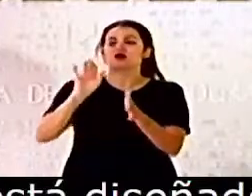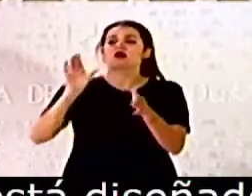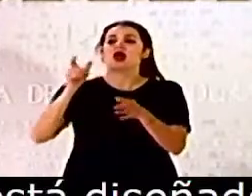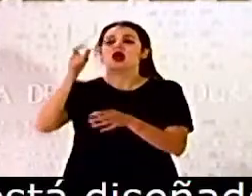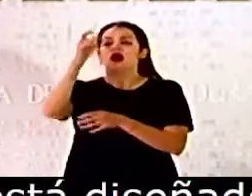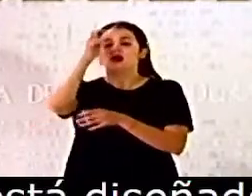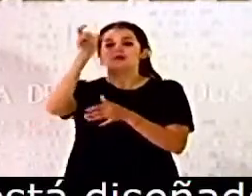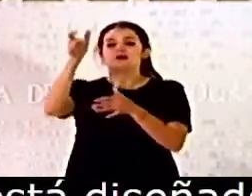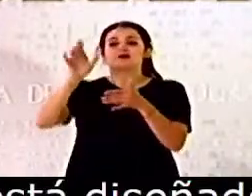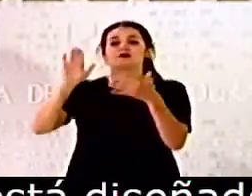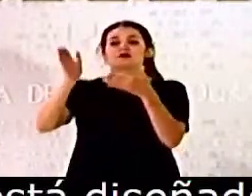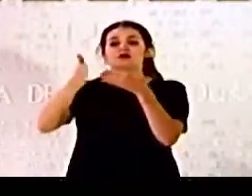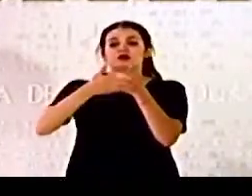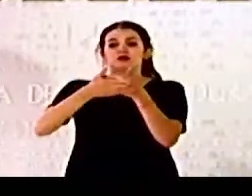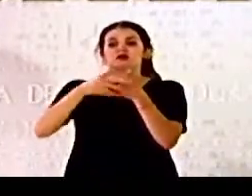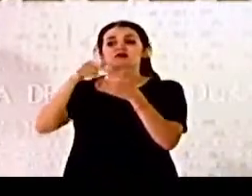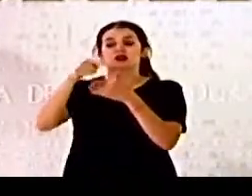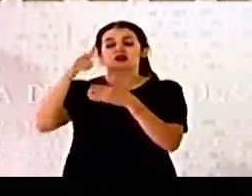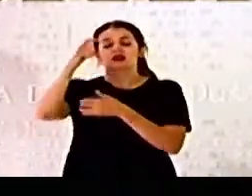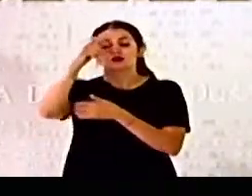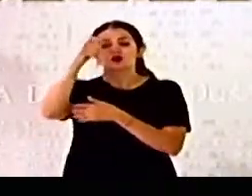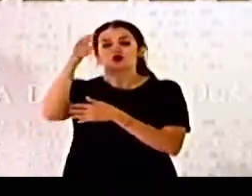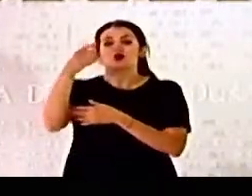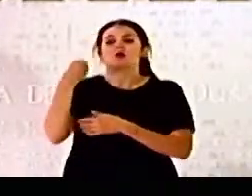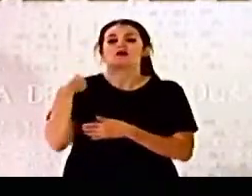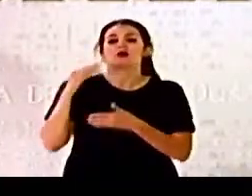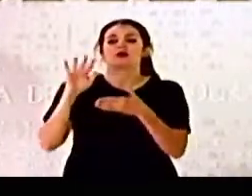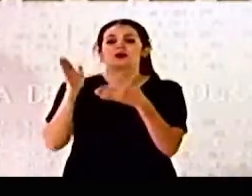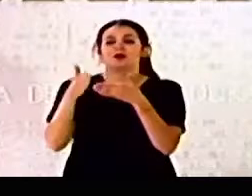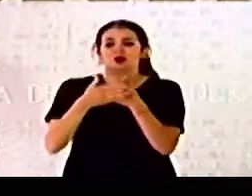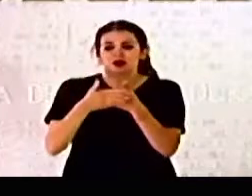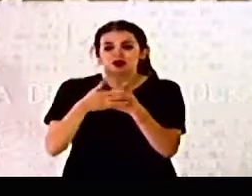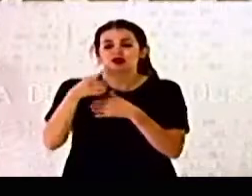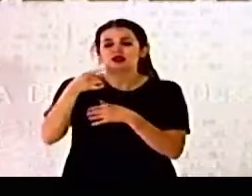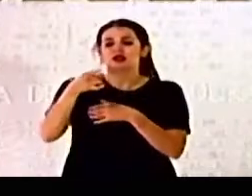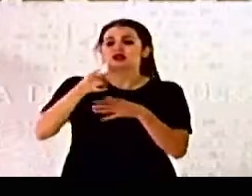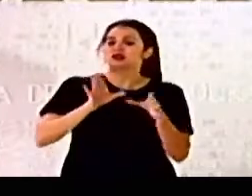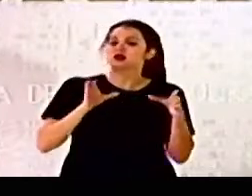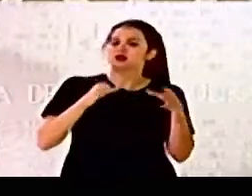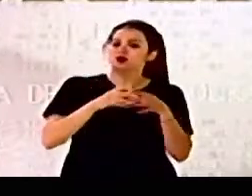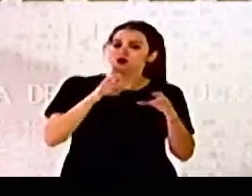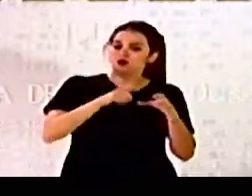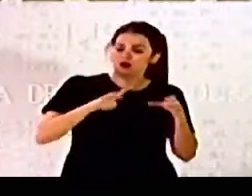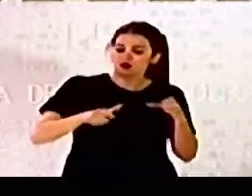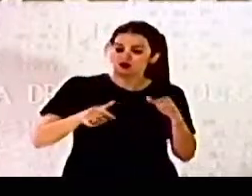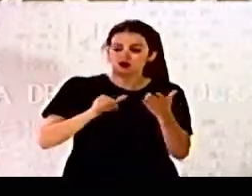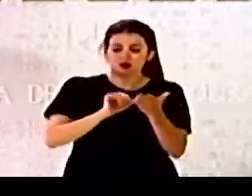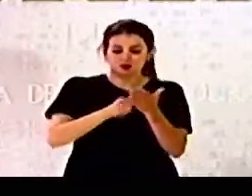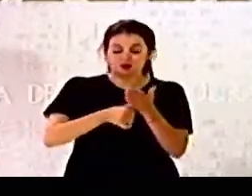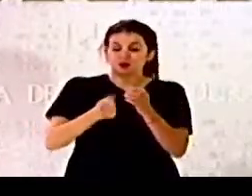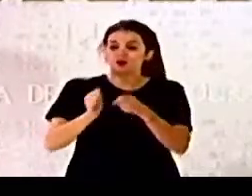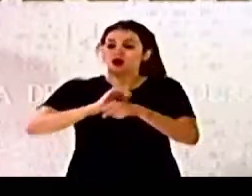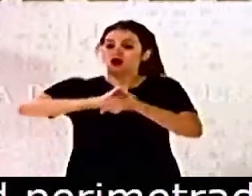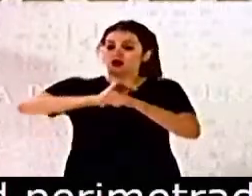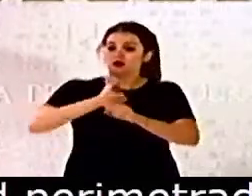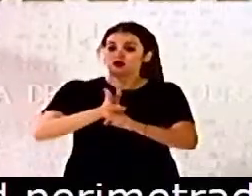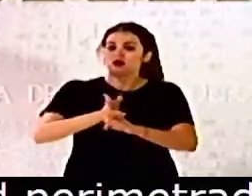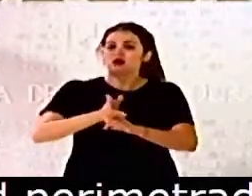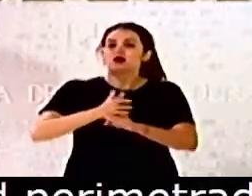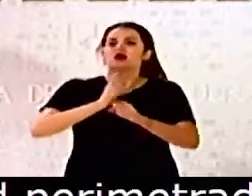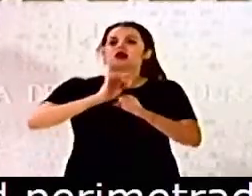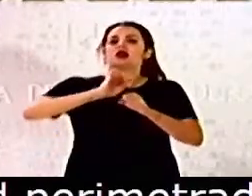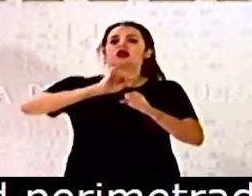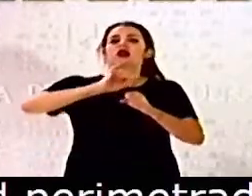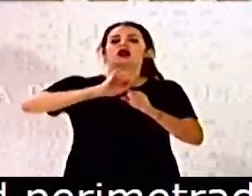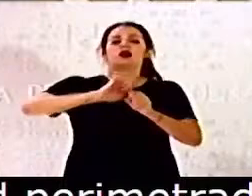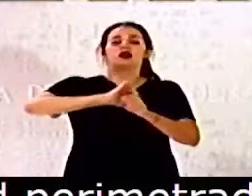perimetradas, en el término municipal, y esas personas pueden acreditar que están vacunadas completamente, claro que pueden